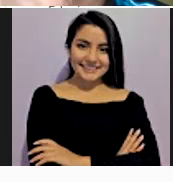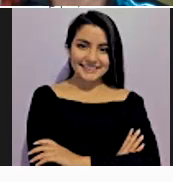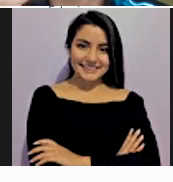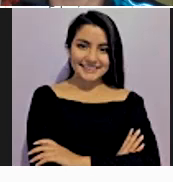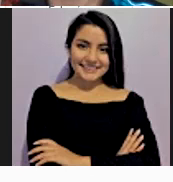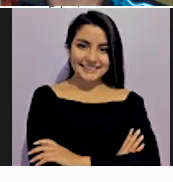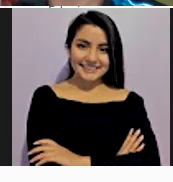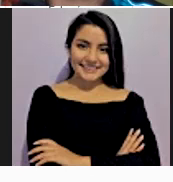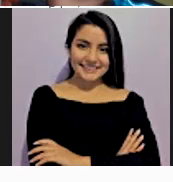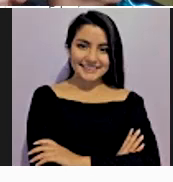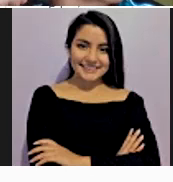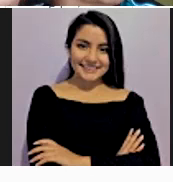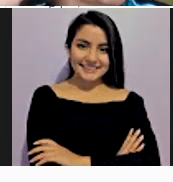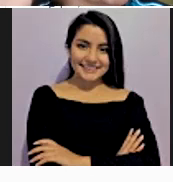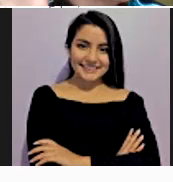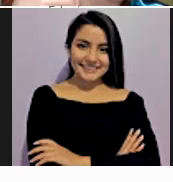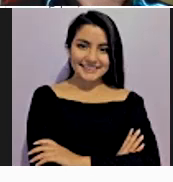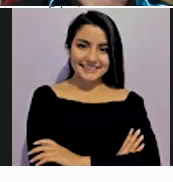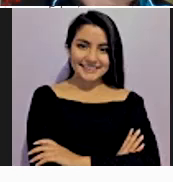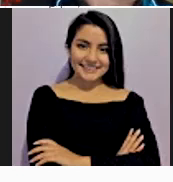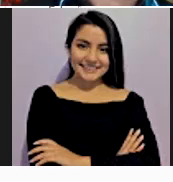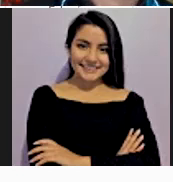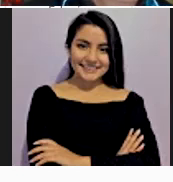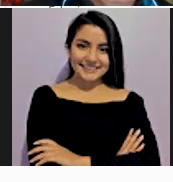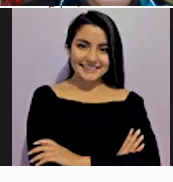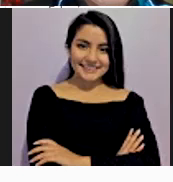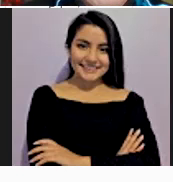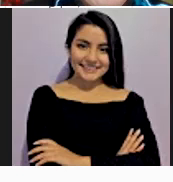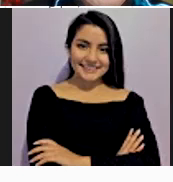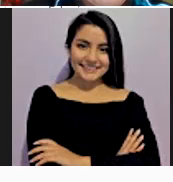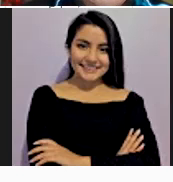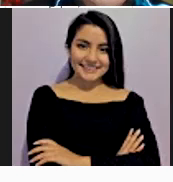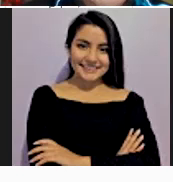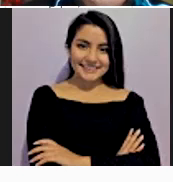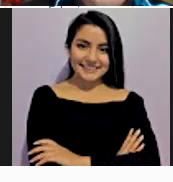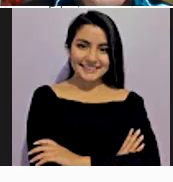O cuál sería la relación, qué fuerzas actúan para el movimiento de la partícula ahí.